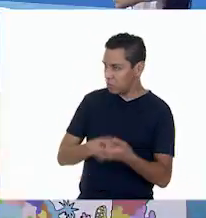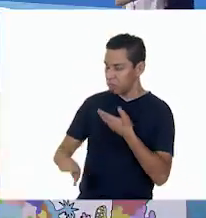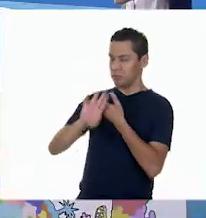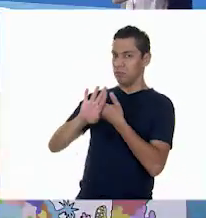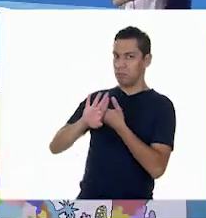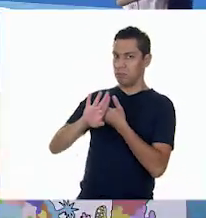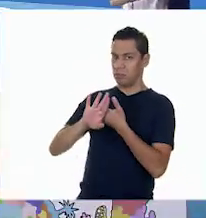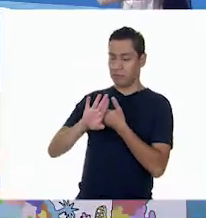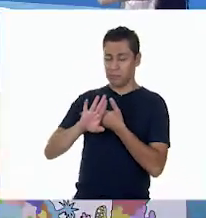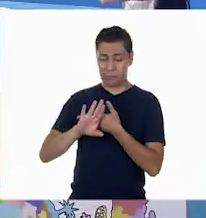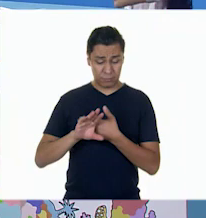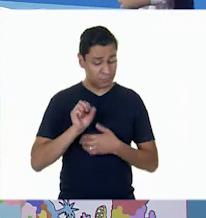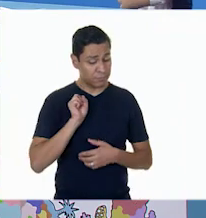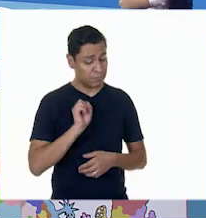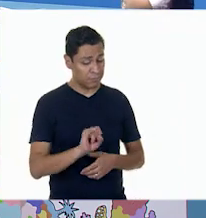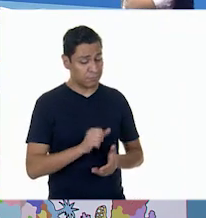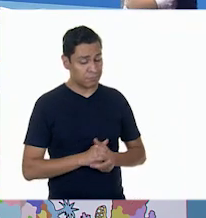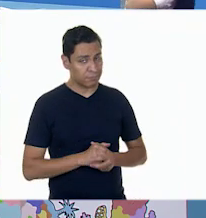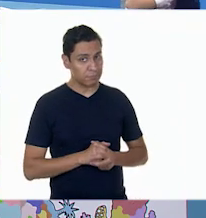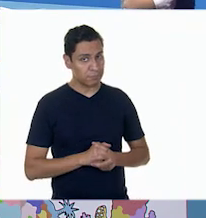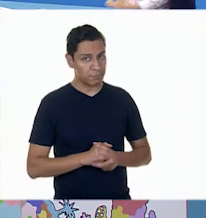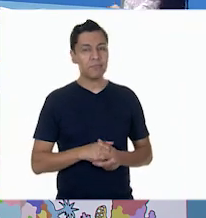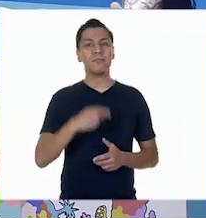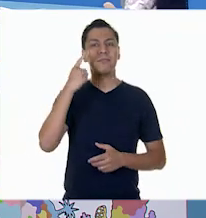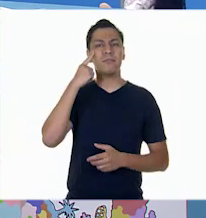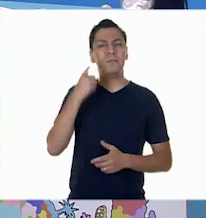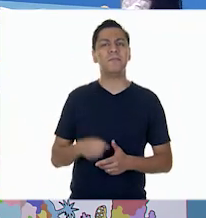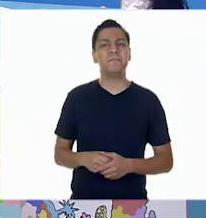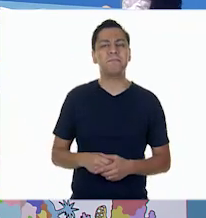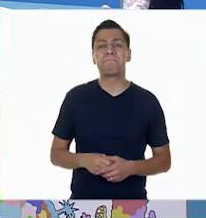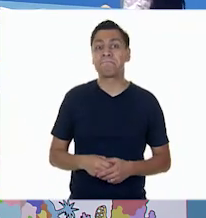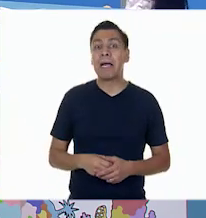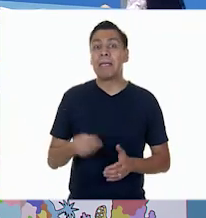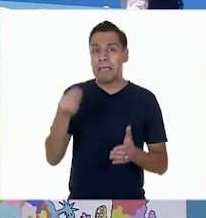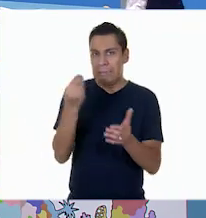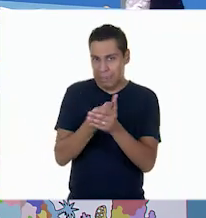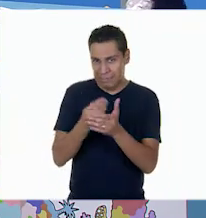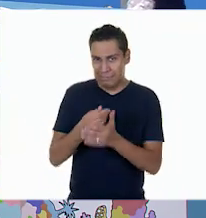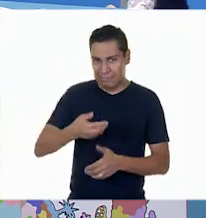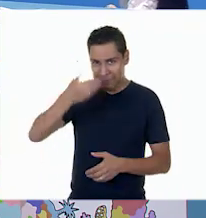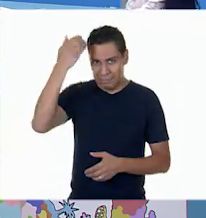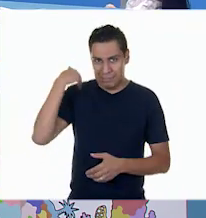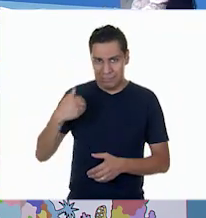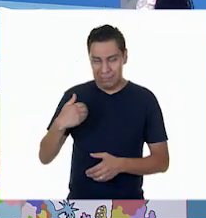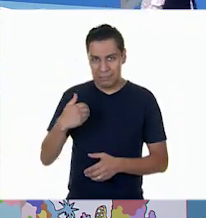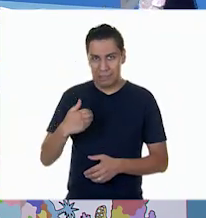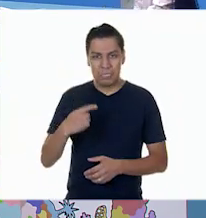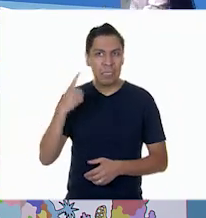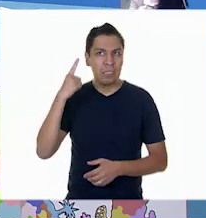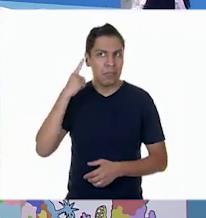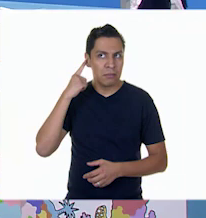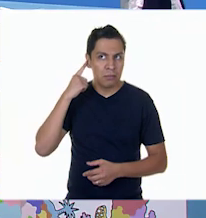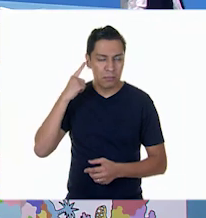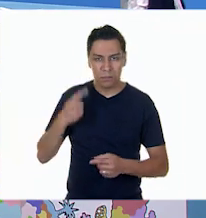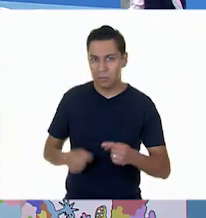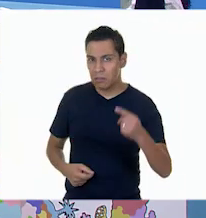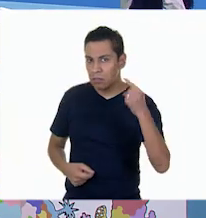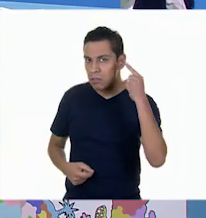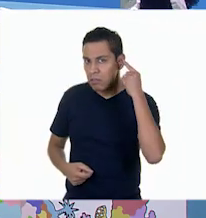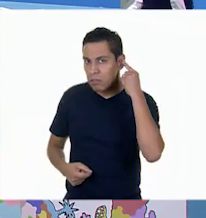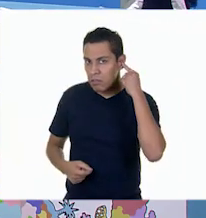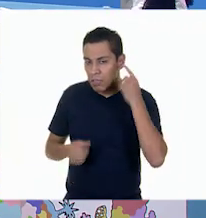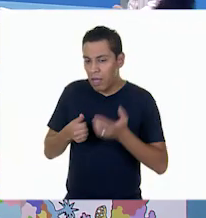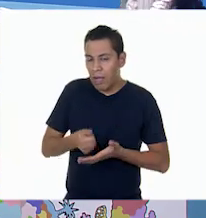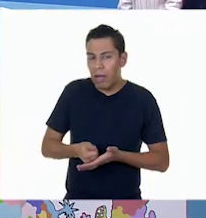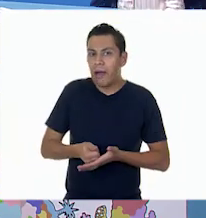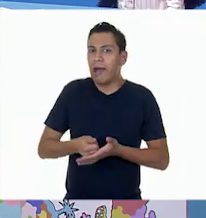En clases pasadas aprendimos que los sonidos nos ayudan a estar alertas y prevenir accidentes, pero que cuando el volumen